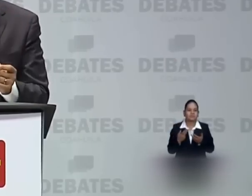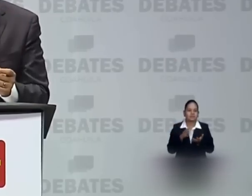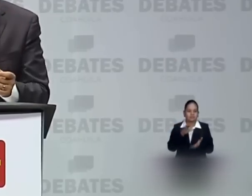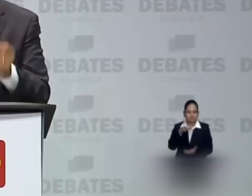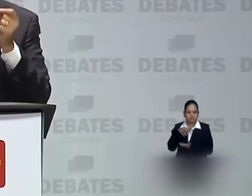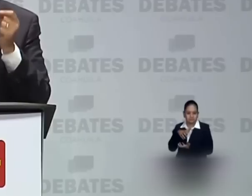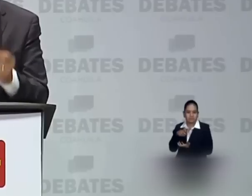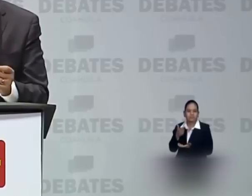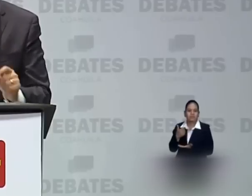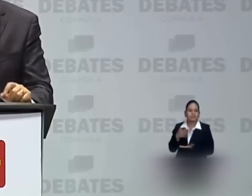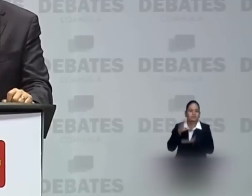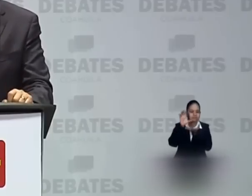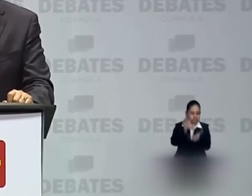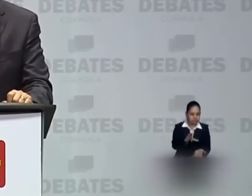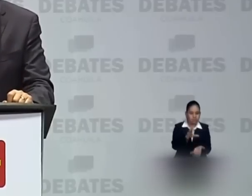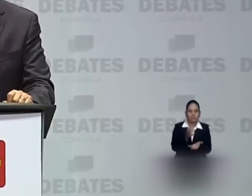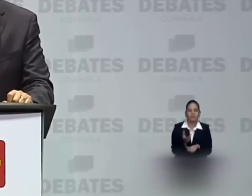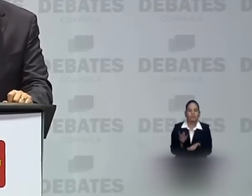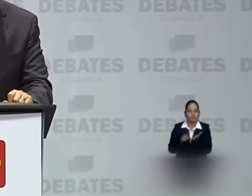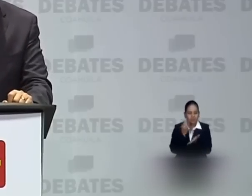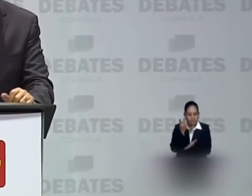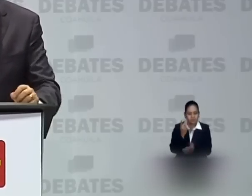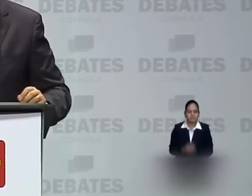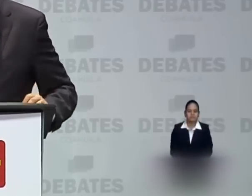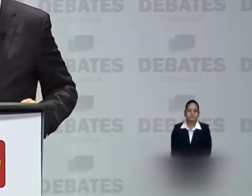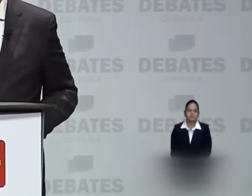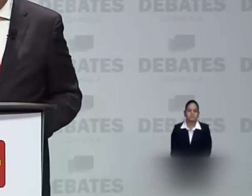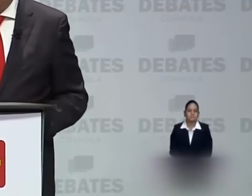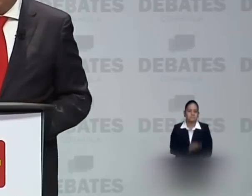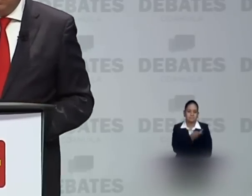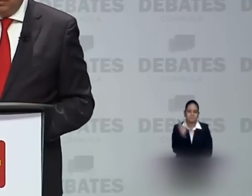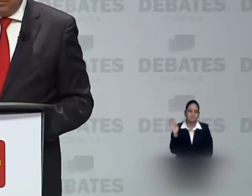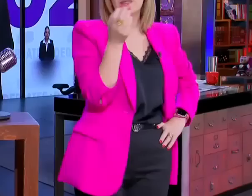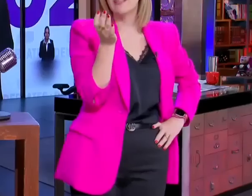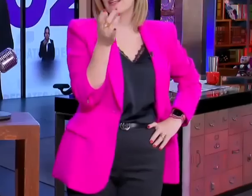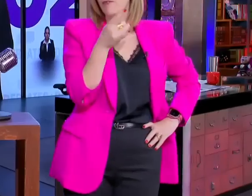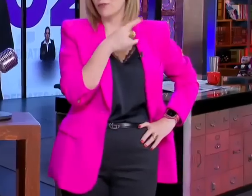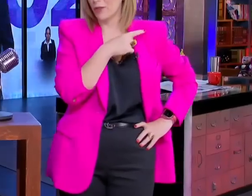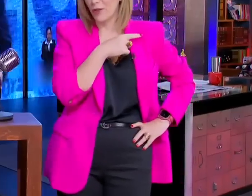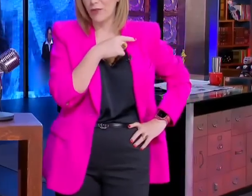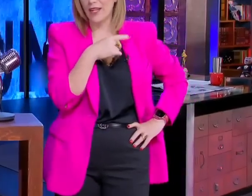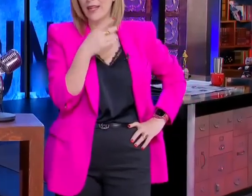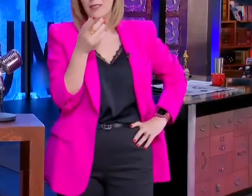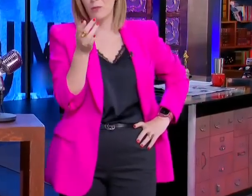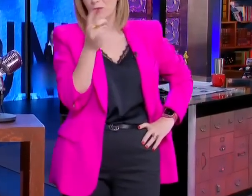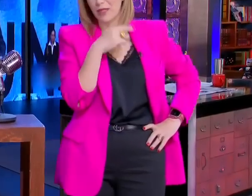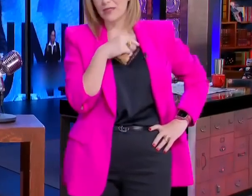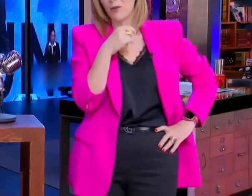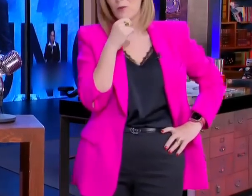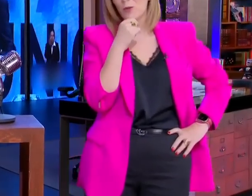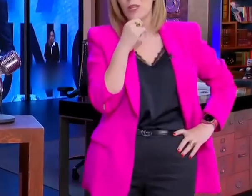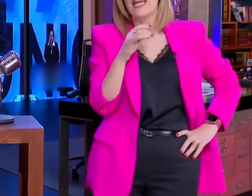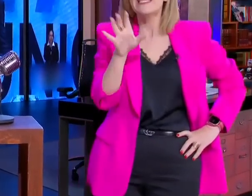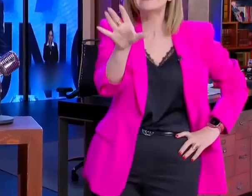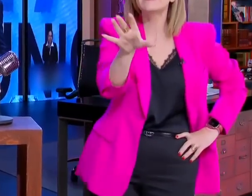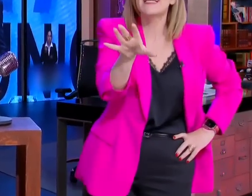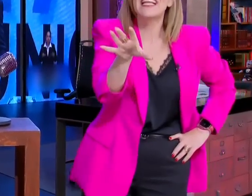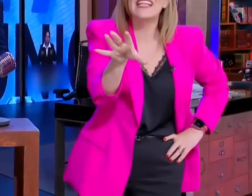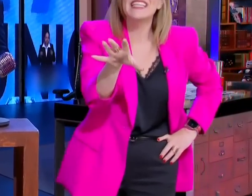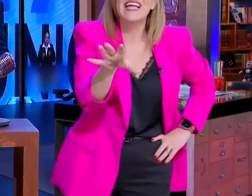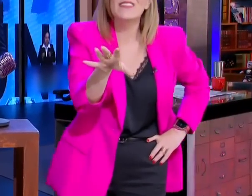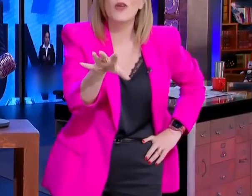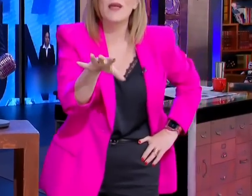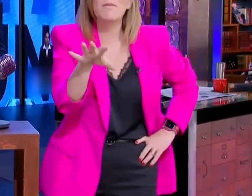meter a la cárcel a los políticos rateros, a los exgobernadores. Bueno, además de que era funcionario federal hace como tres segundos. Y este